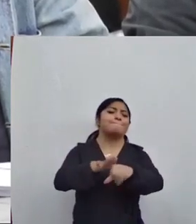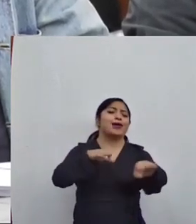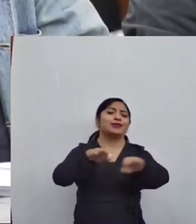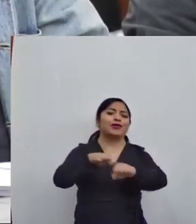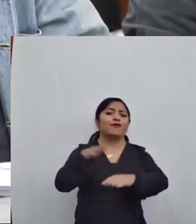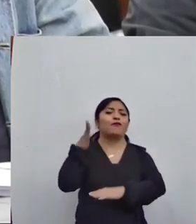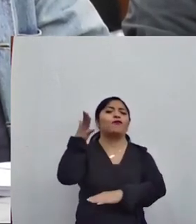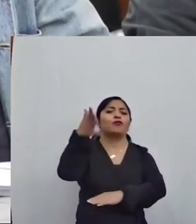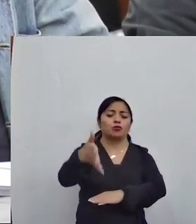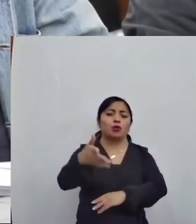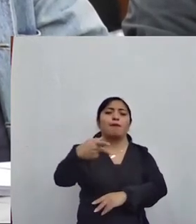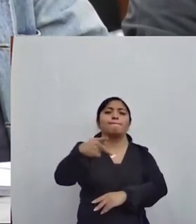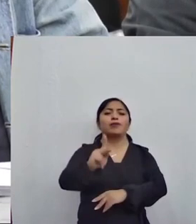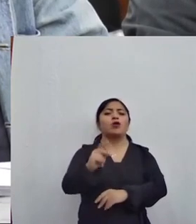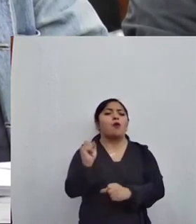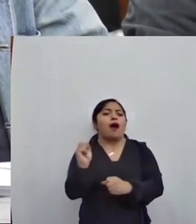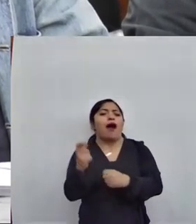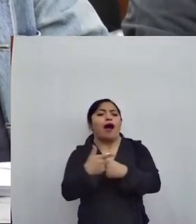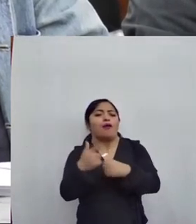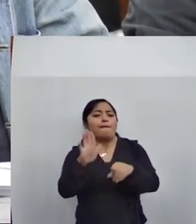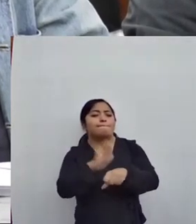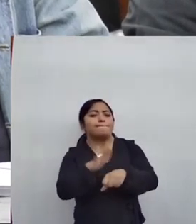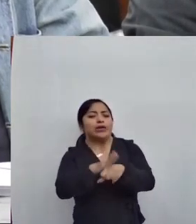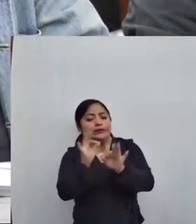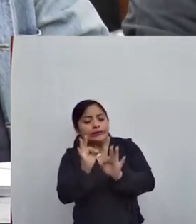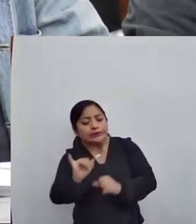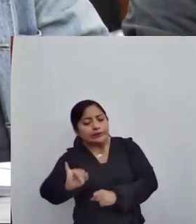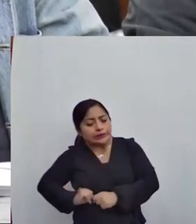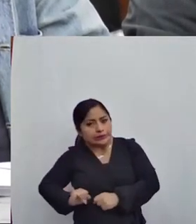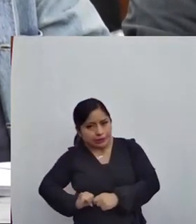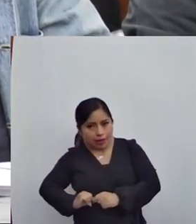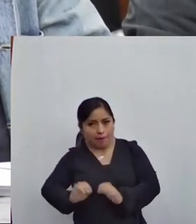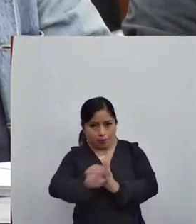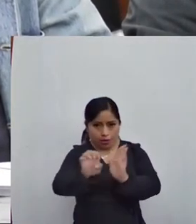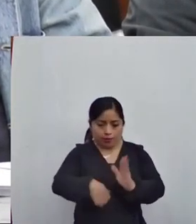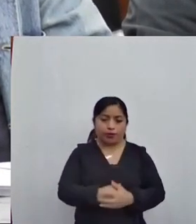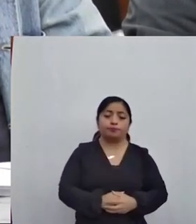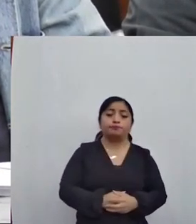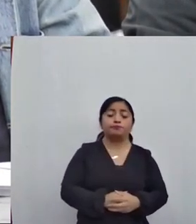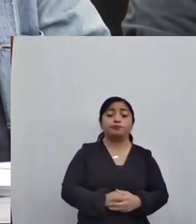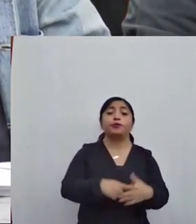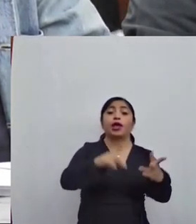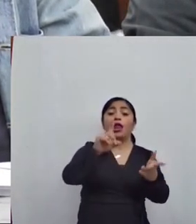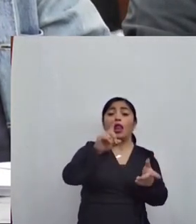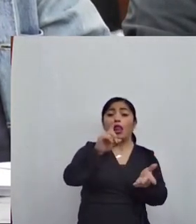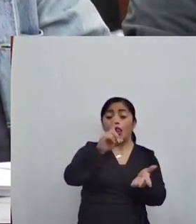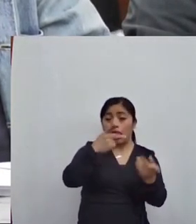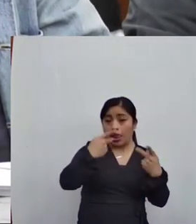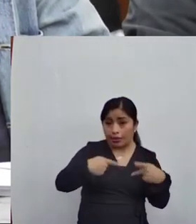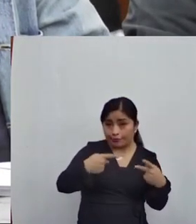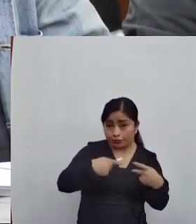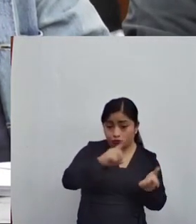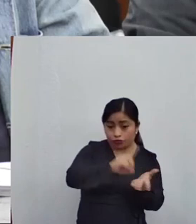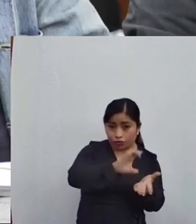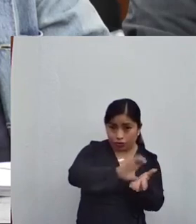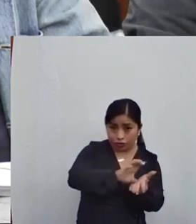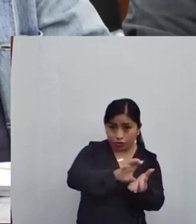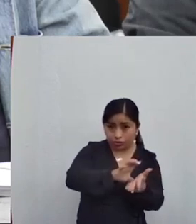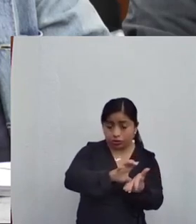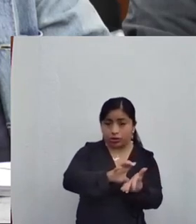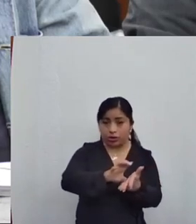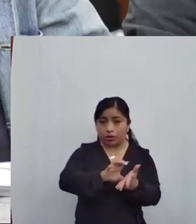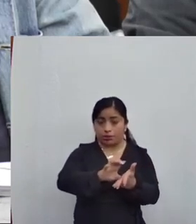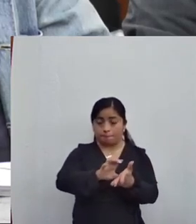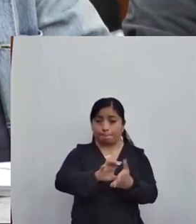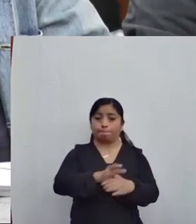pero también hay otro asunto muy interesante. Las personas con discapacidad saldremos adelante con